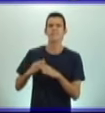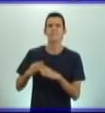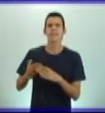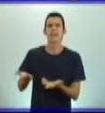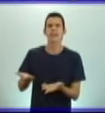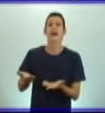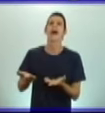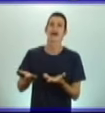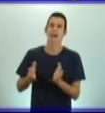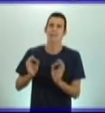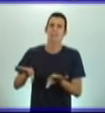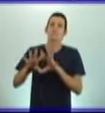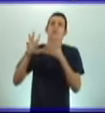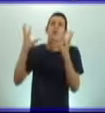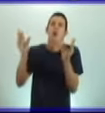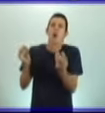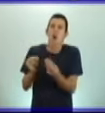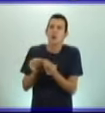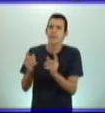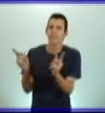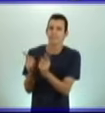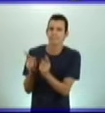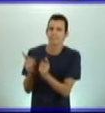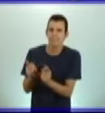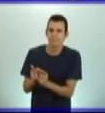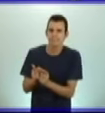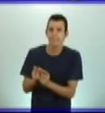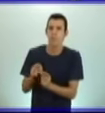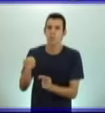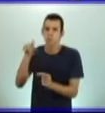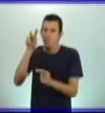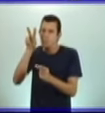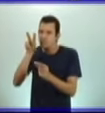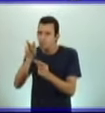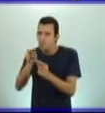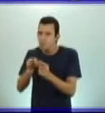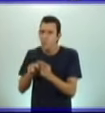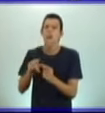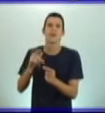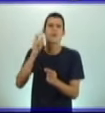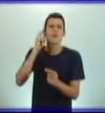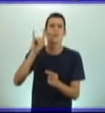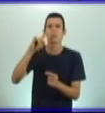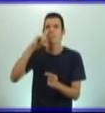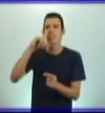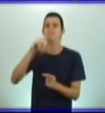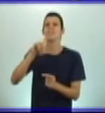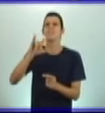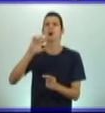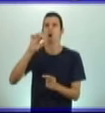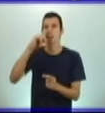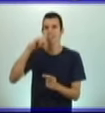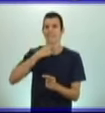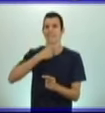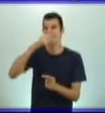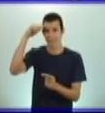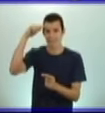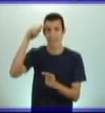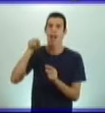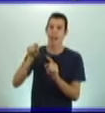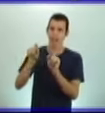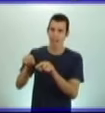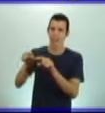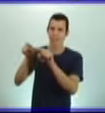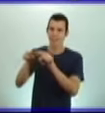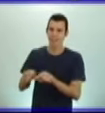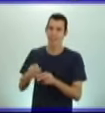fundamentalmente están dedicados a funciones. En el 17 viene la definición y en el 18 distintas